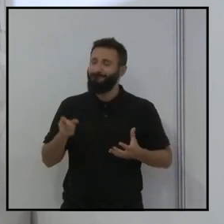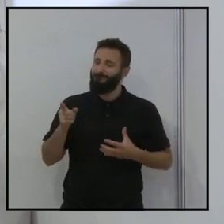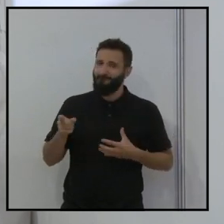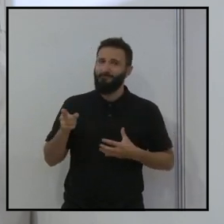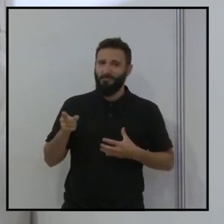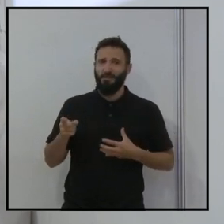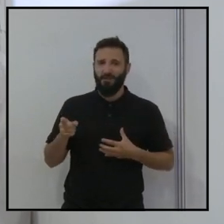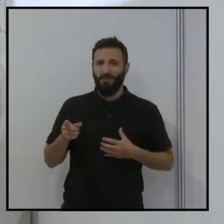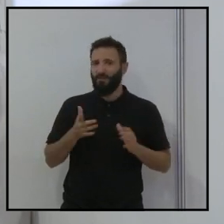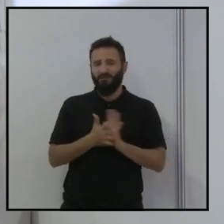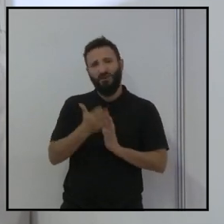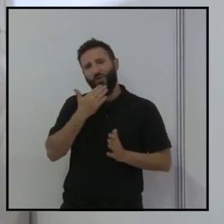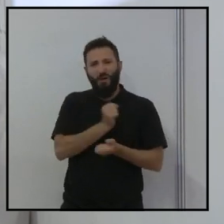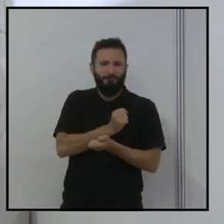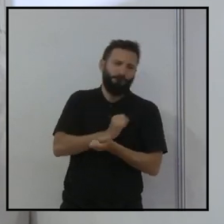es una canallada